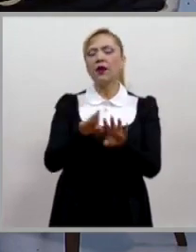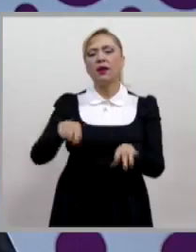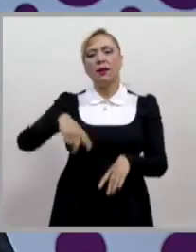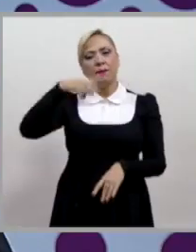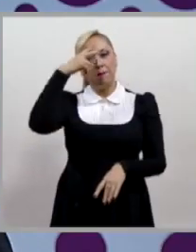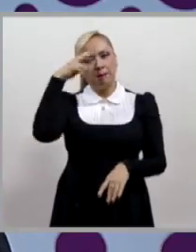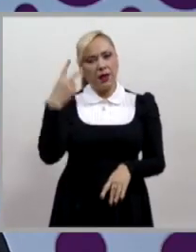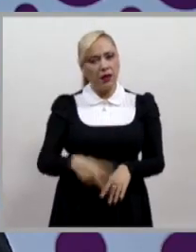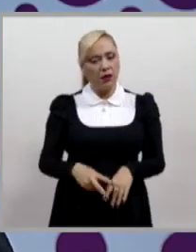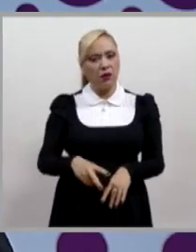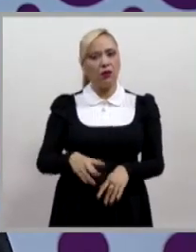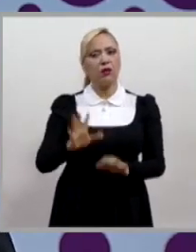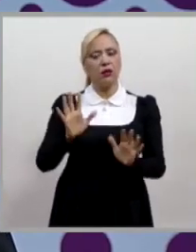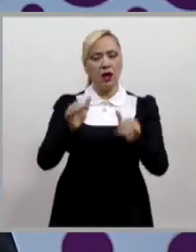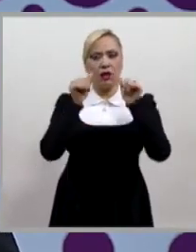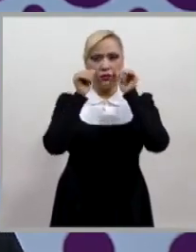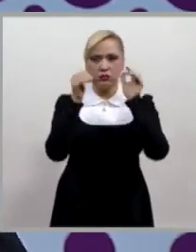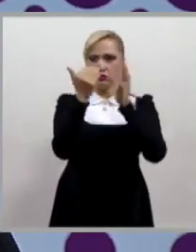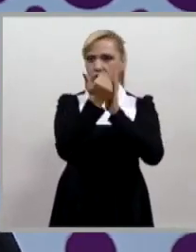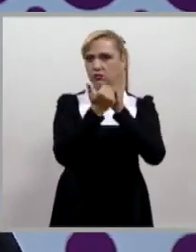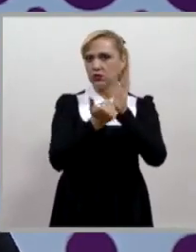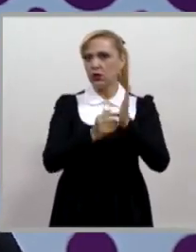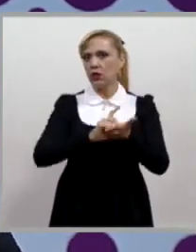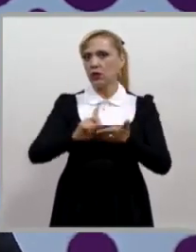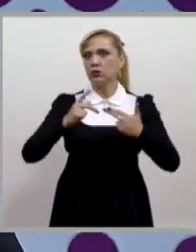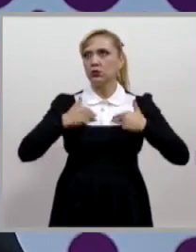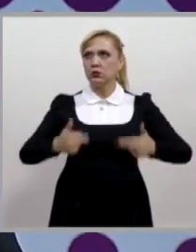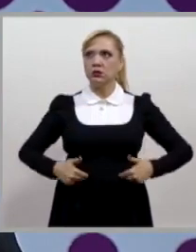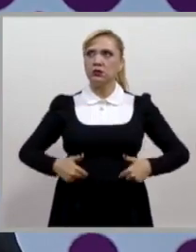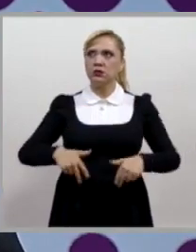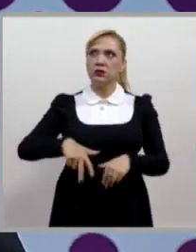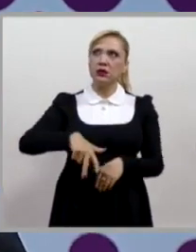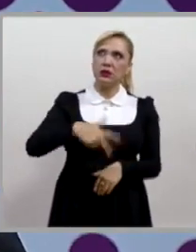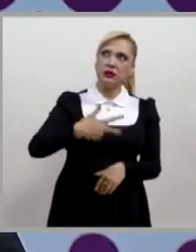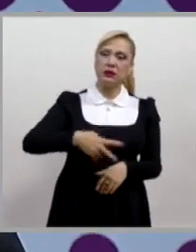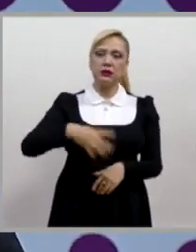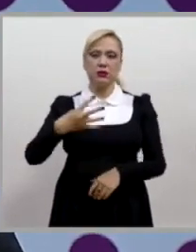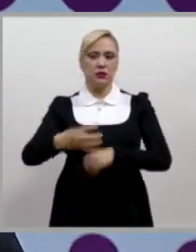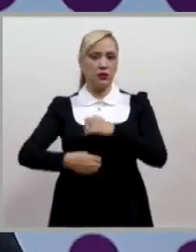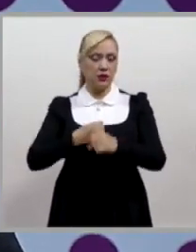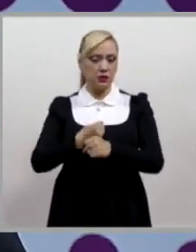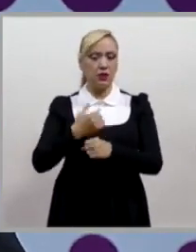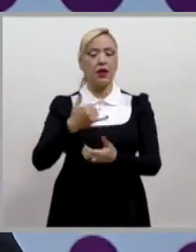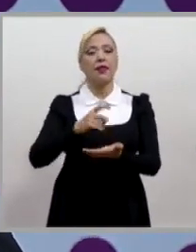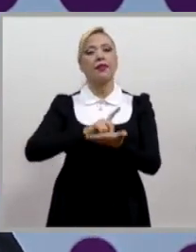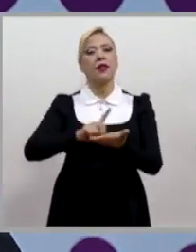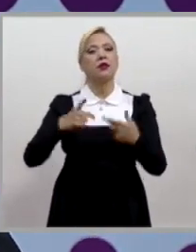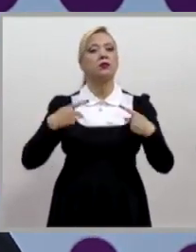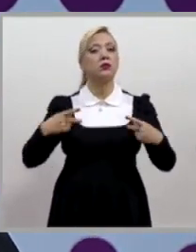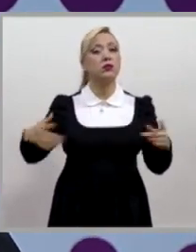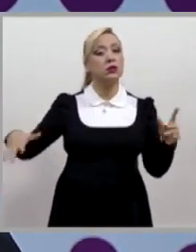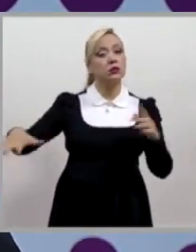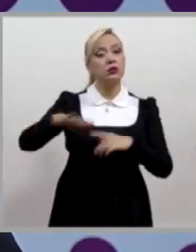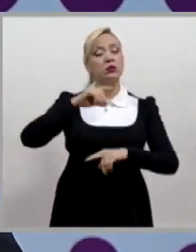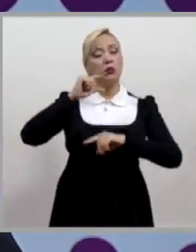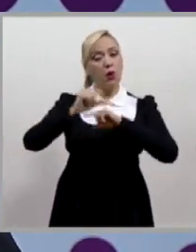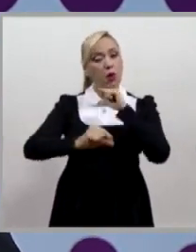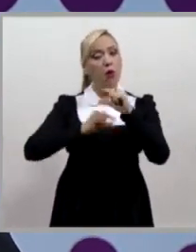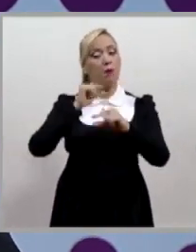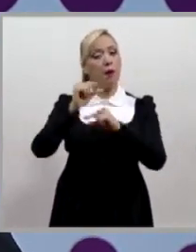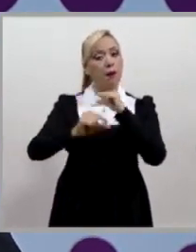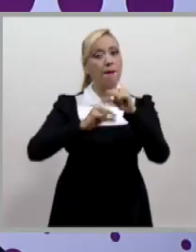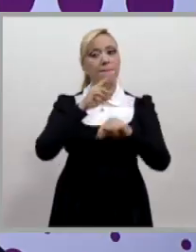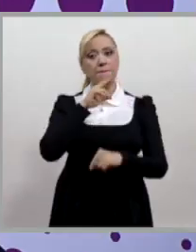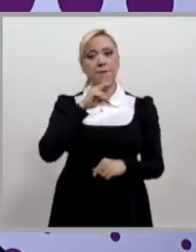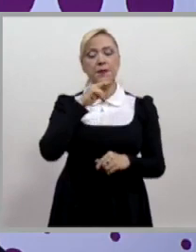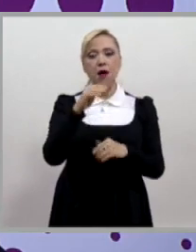digamos, hemos tenido una agenda de derechos humanos muy fuerte en los últimos, digamos, 13, 14 años, pero los derechos sociales han ido poco a poco avanzando, ¿no?